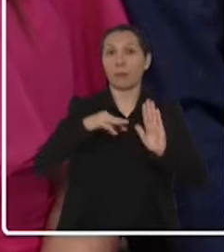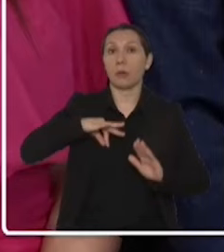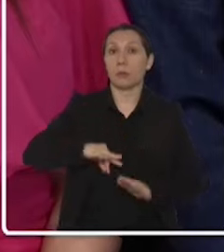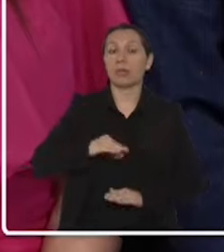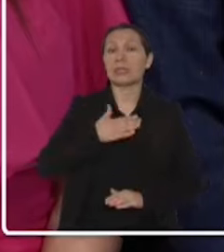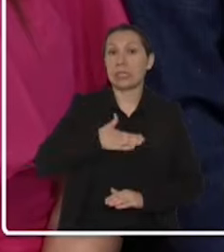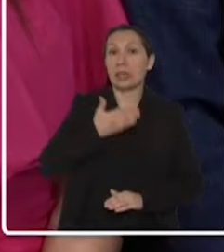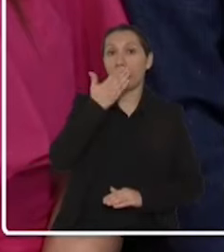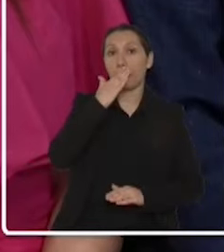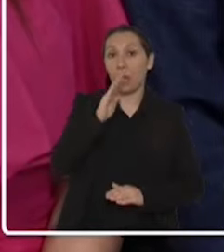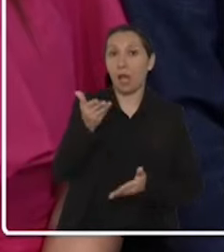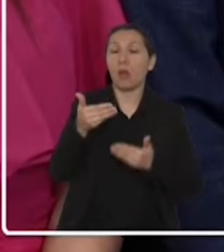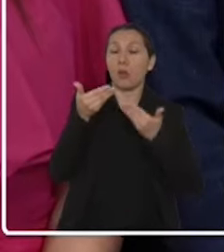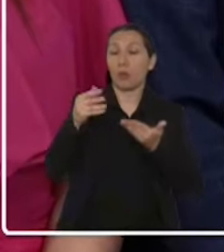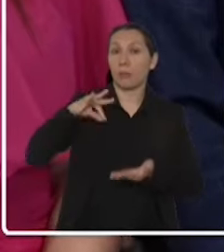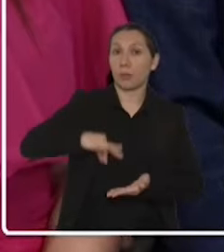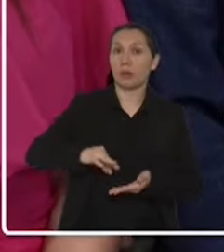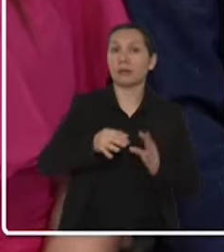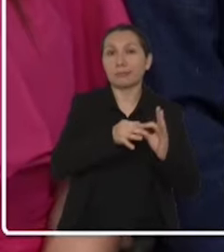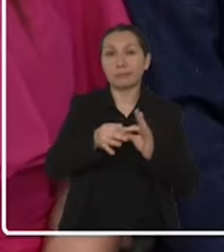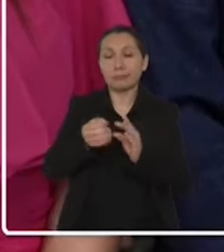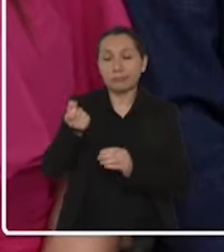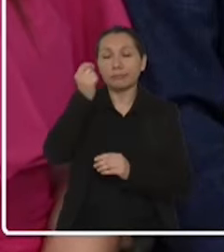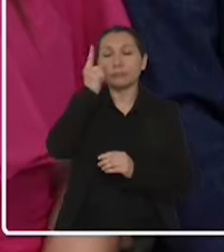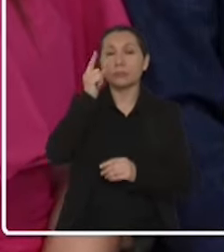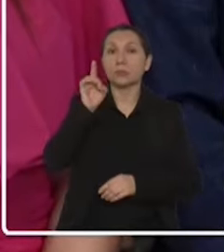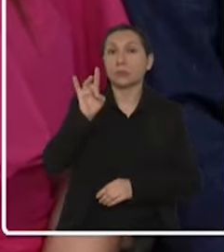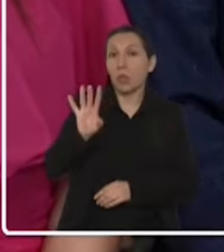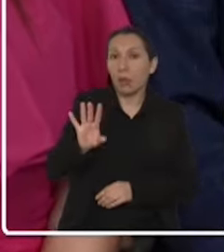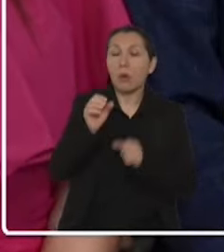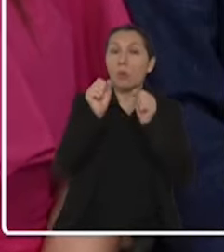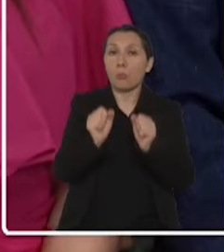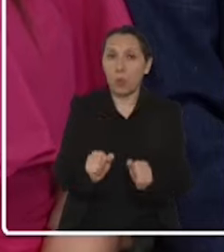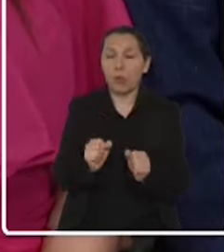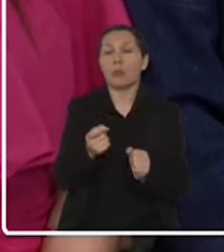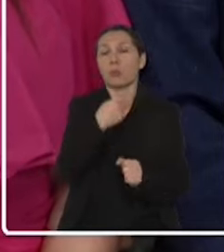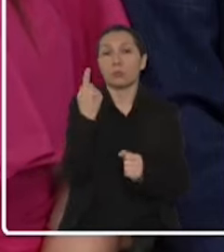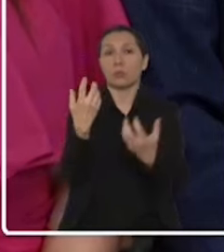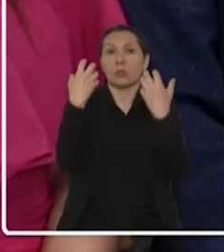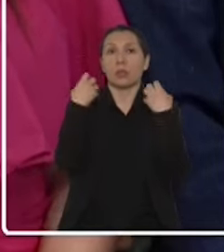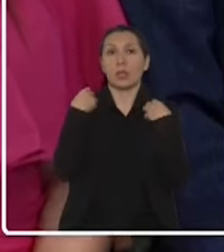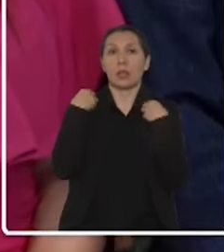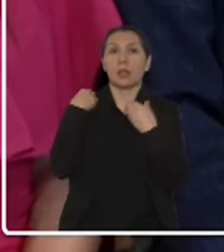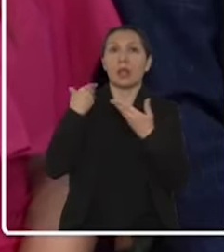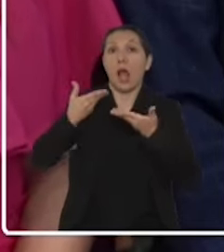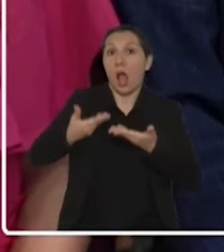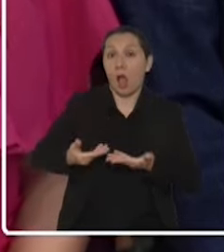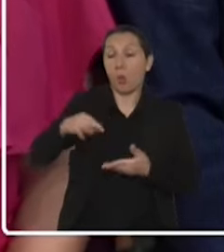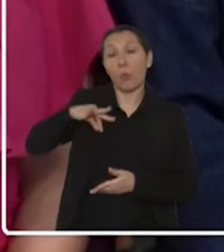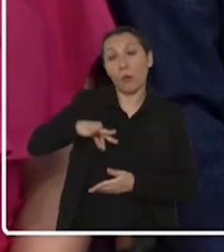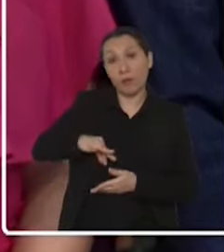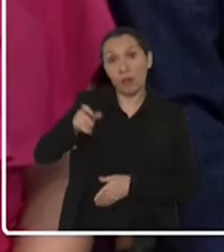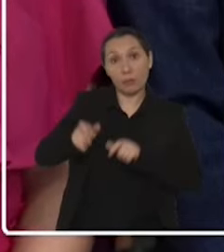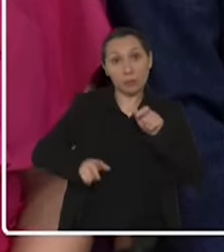previsional que busca mejorar las pensiones tiene sentido solo cuando nos podamos hacer cargo de todas las generaciones de actuales